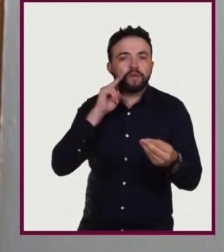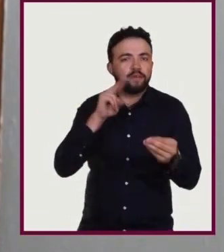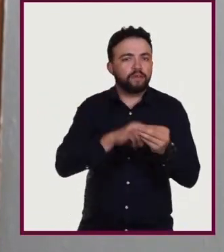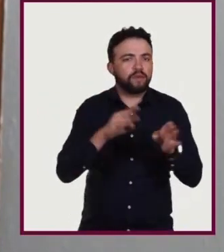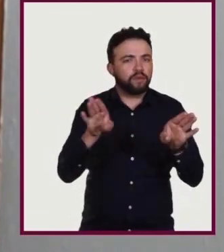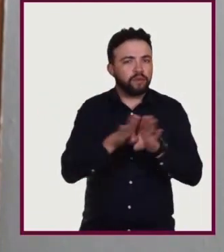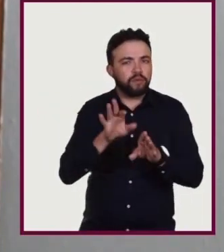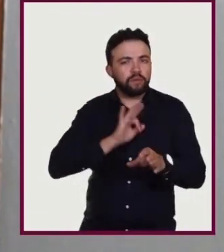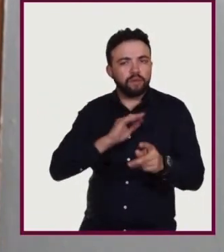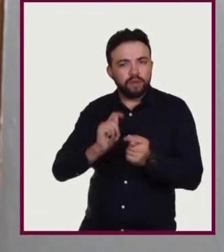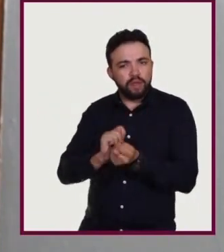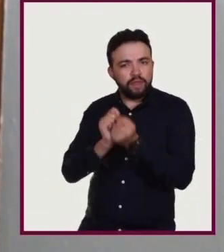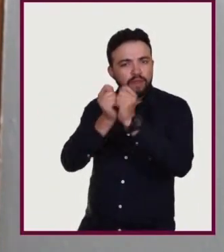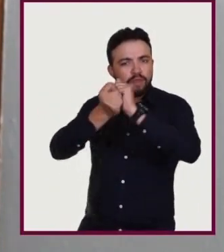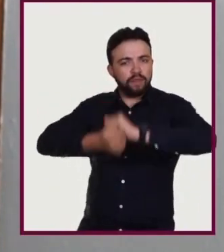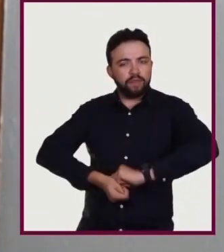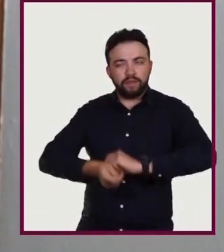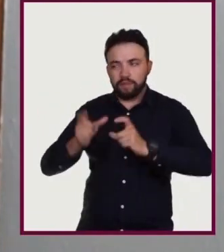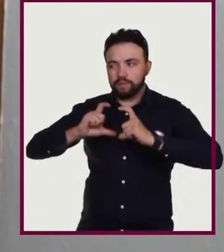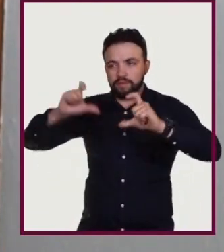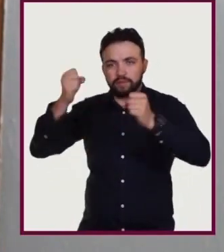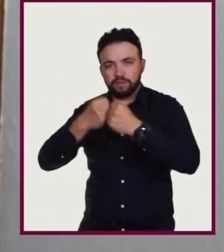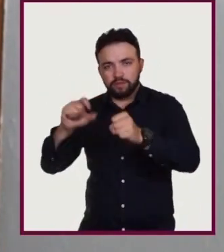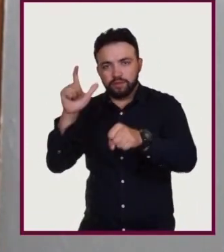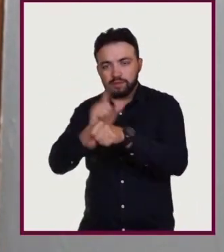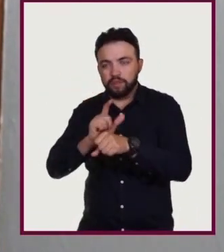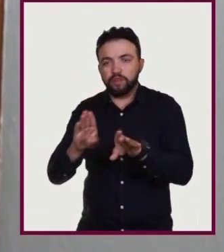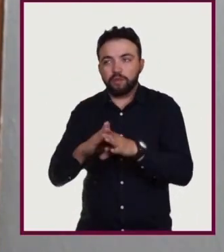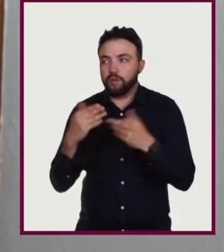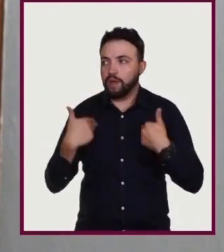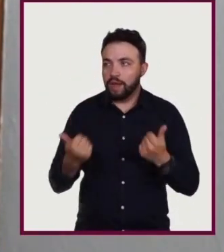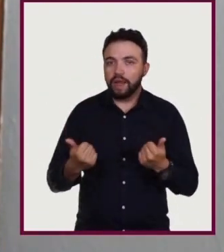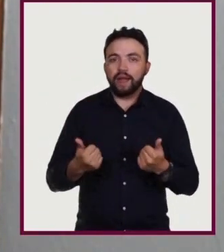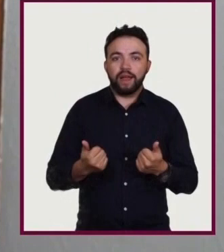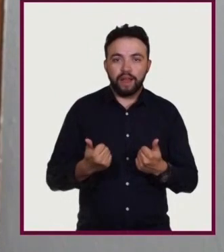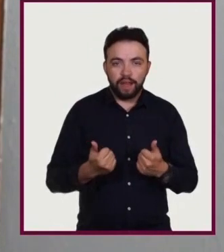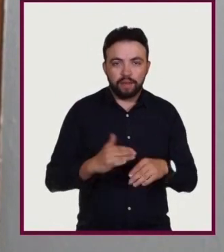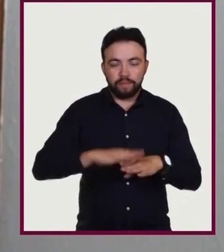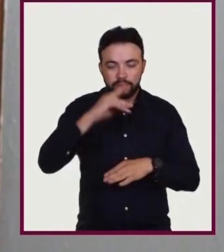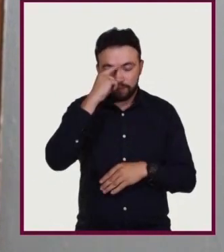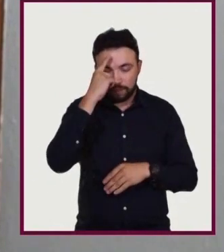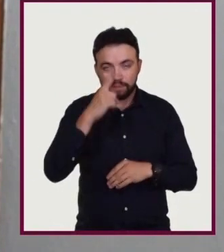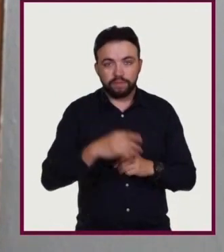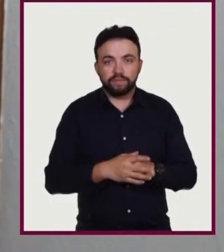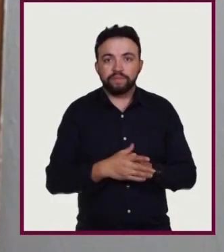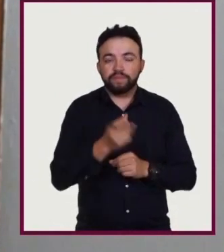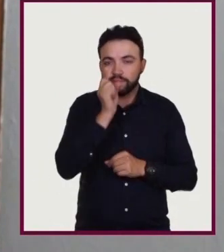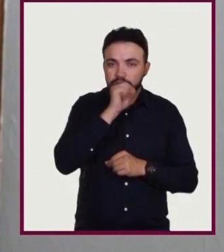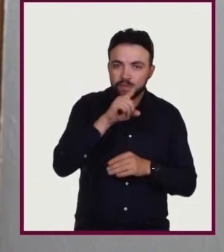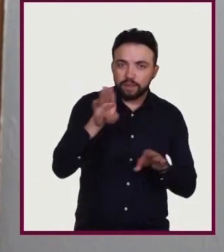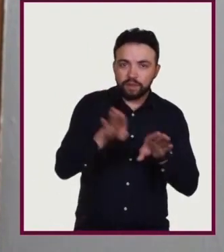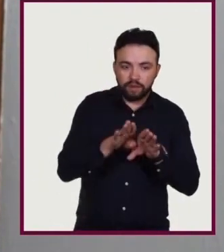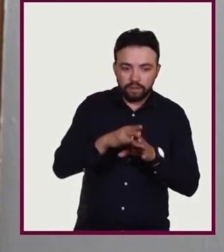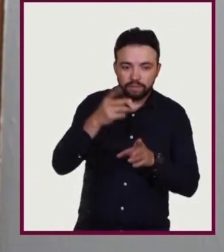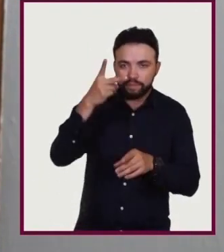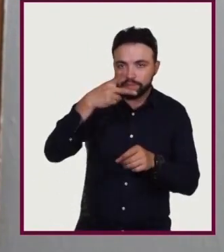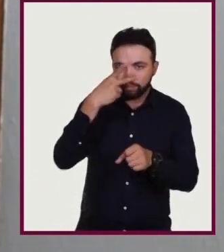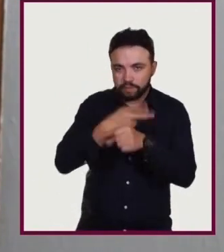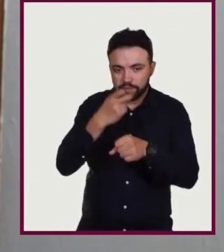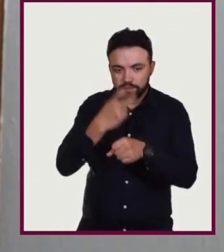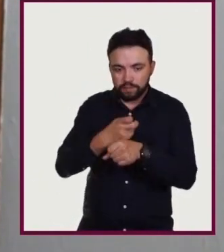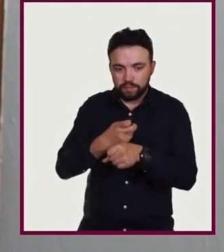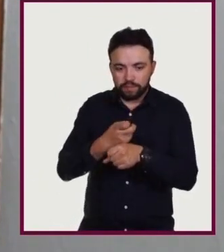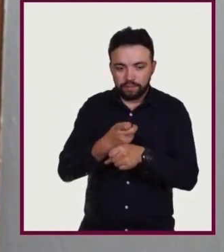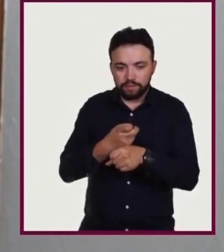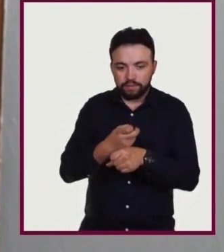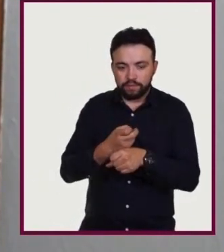traducen en plataformas sociales y entenderlos desde ahí. También esta parte, este segundo proceso en el que uno